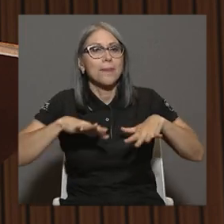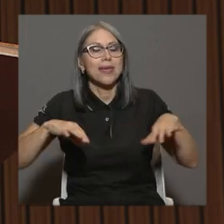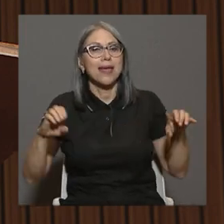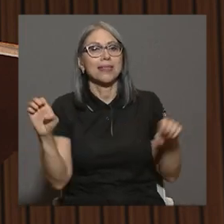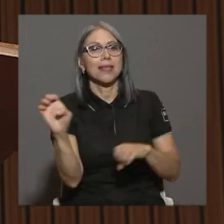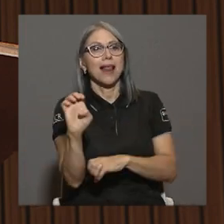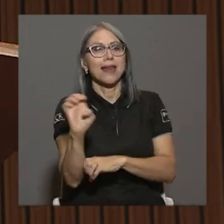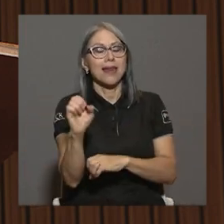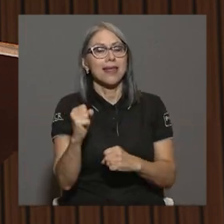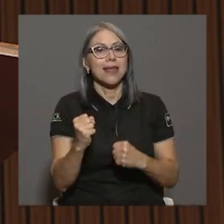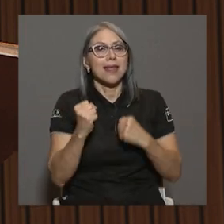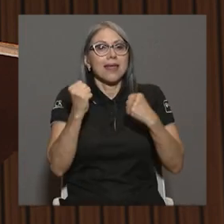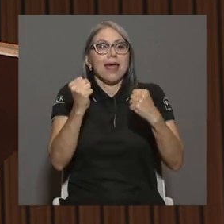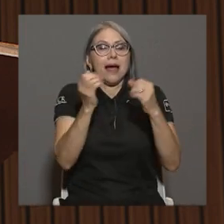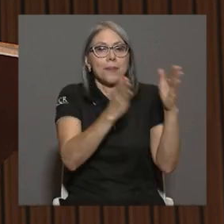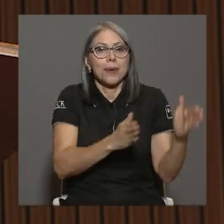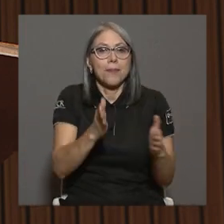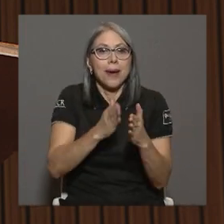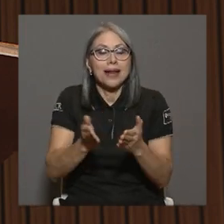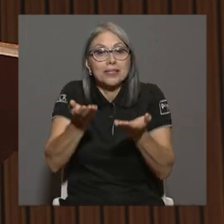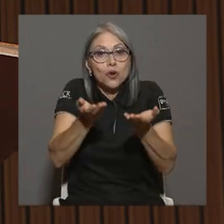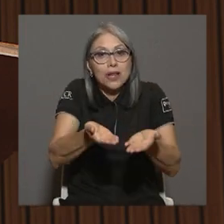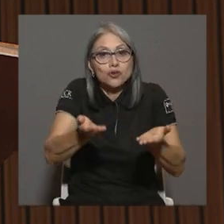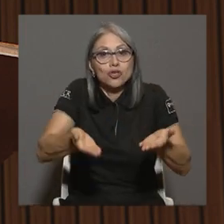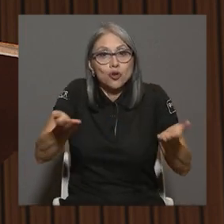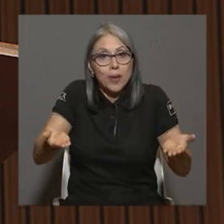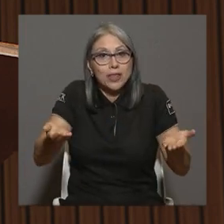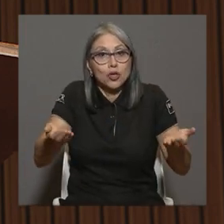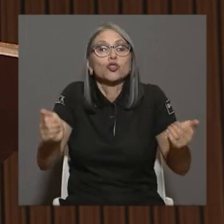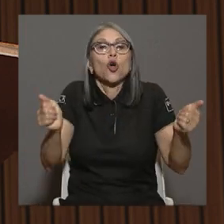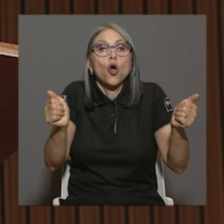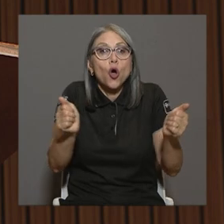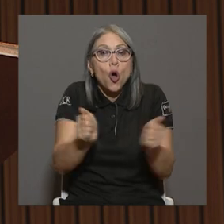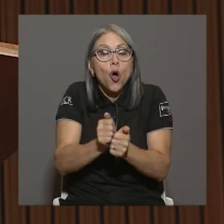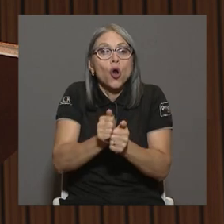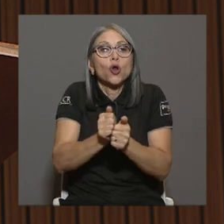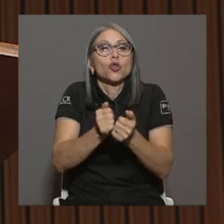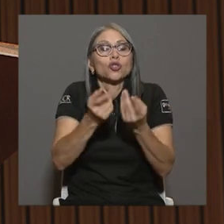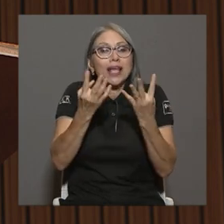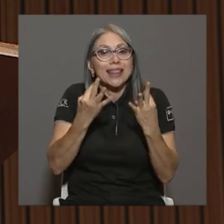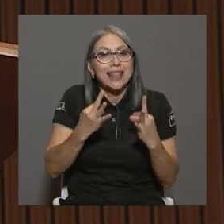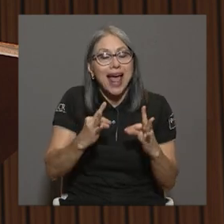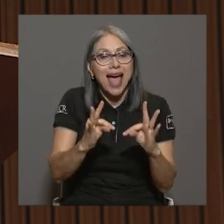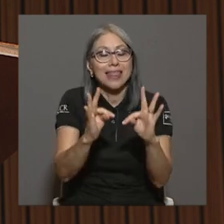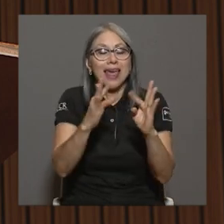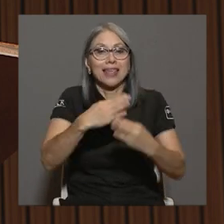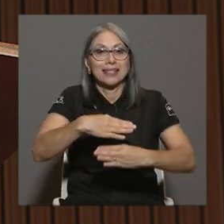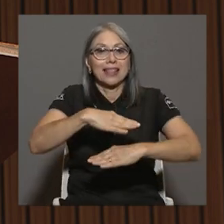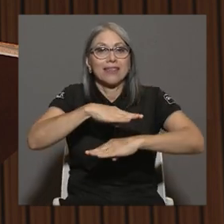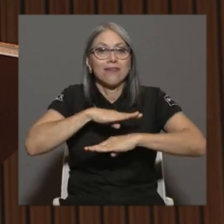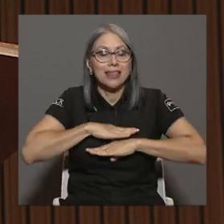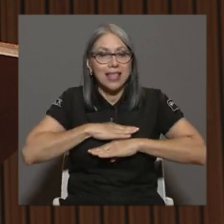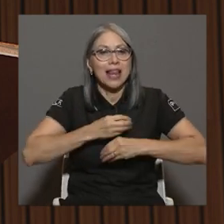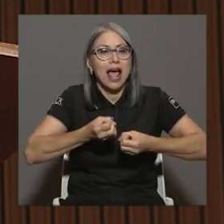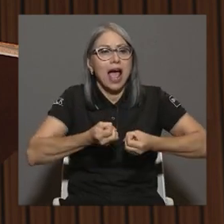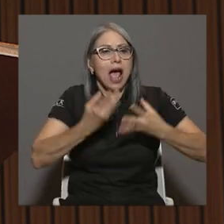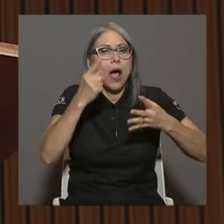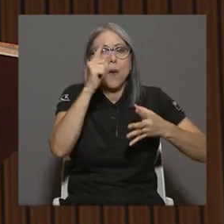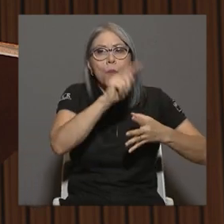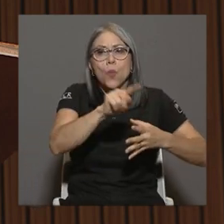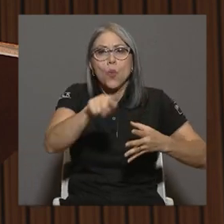energía, la preparación y los instrumentos con los cuales tratar de darle satisfacción a tan múltiples